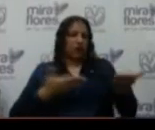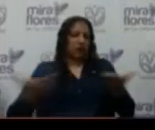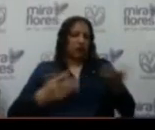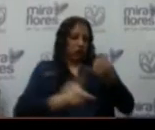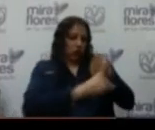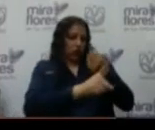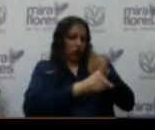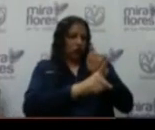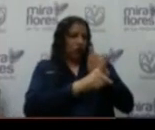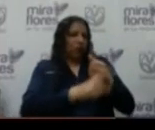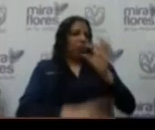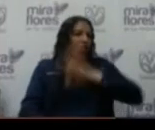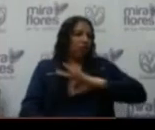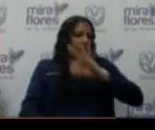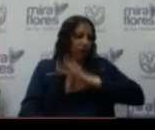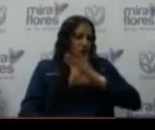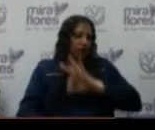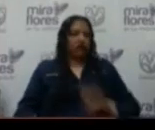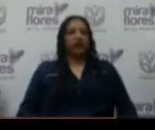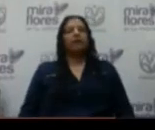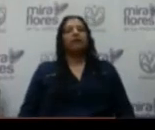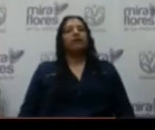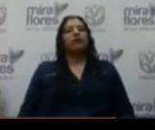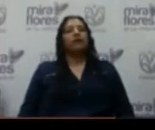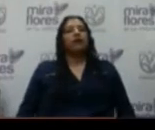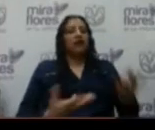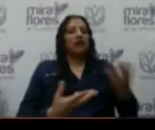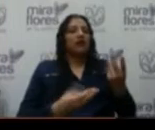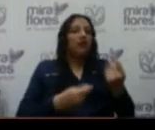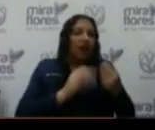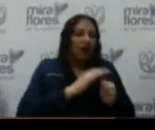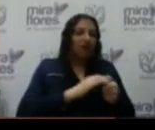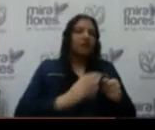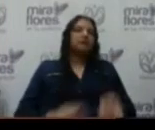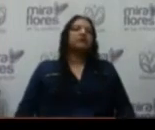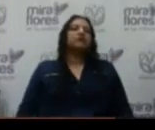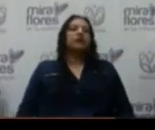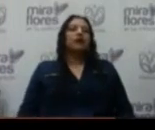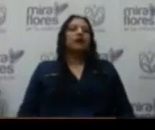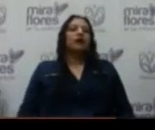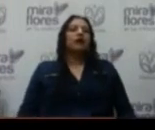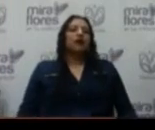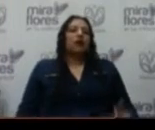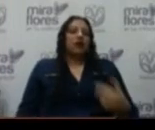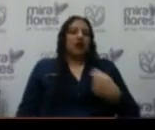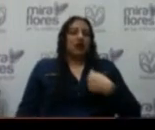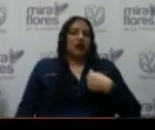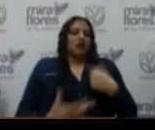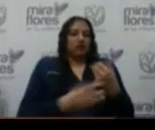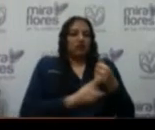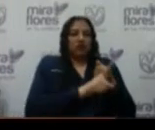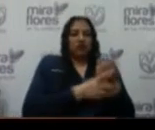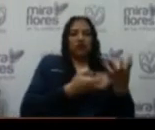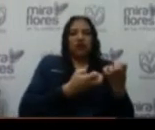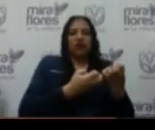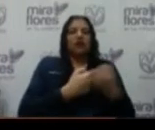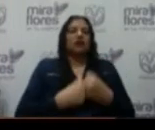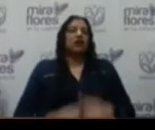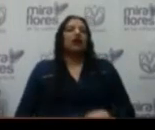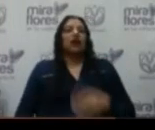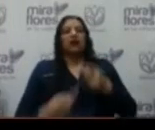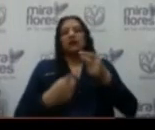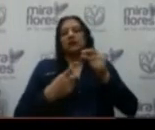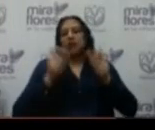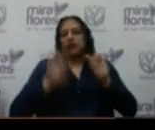sus medros, de sus granjerías, de sus instintos y de sus apasionamientos. Los